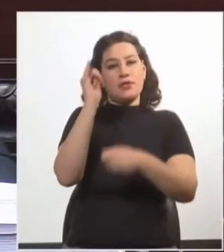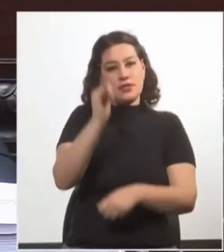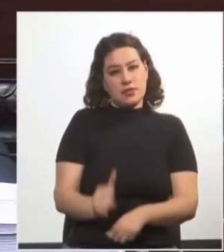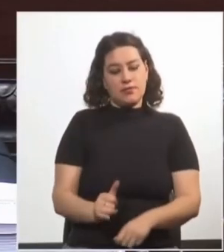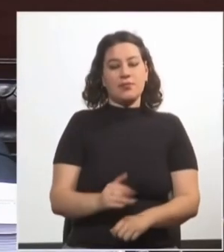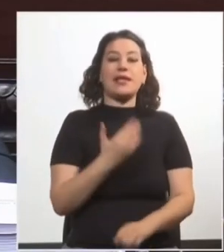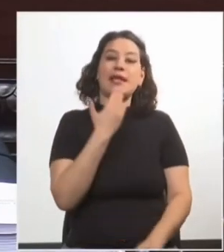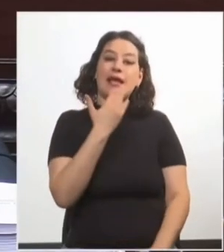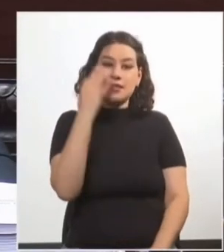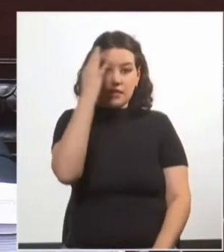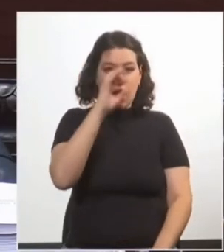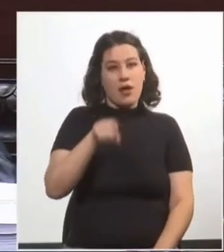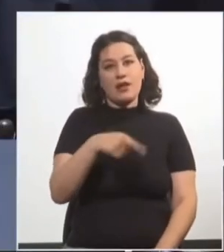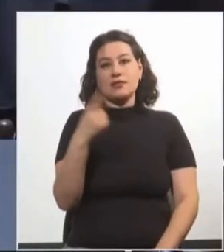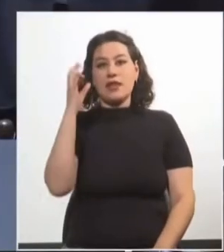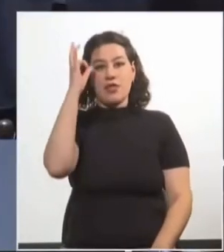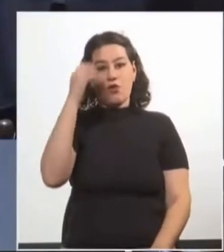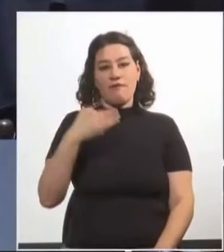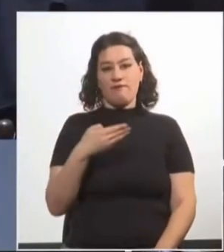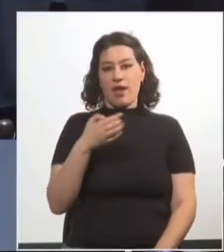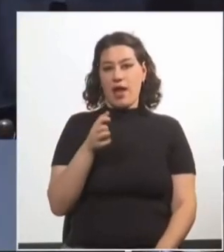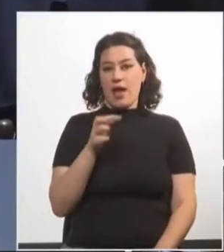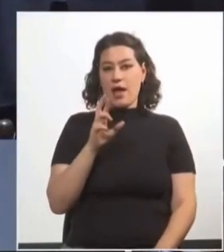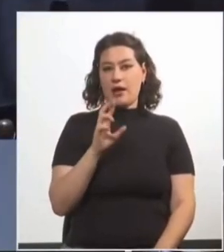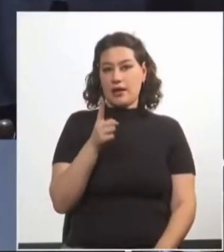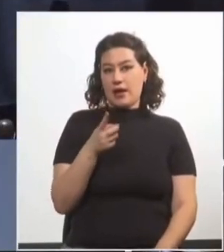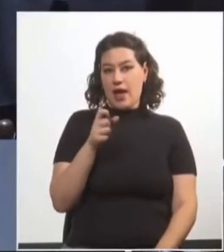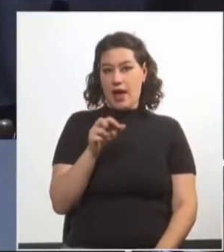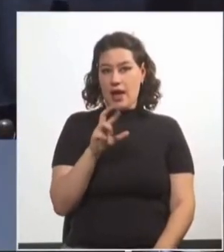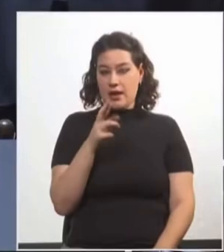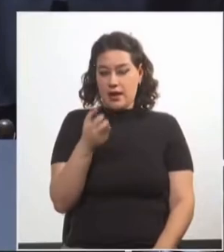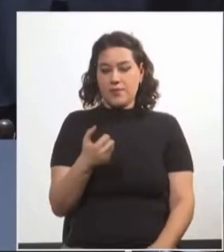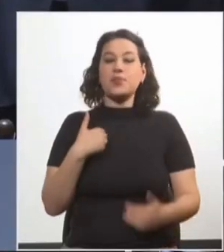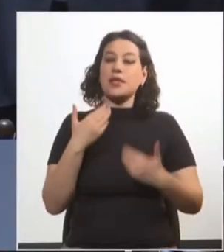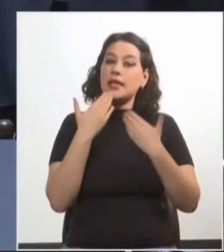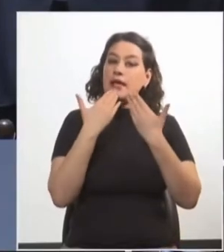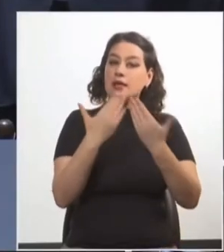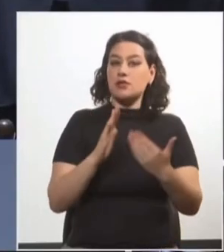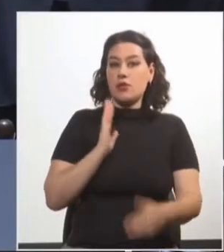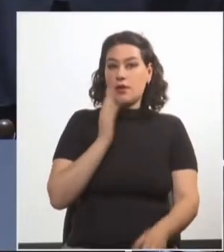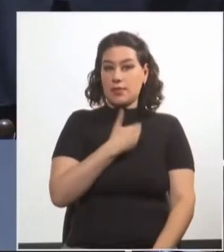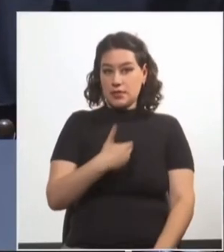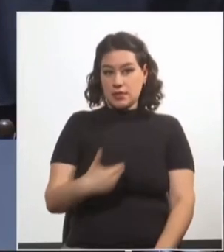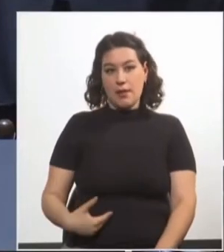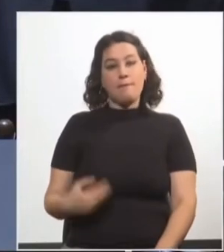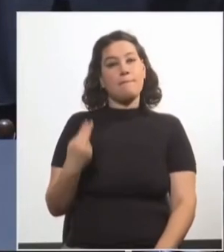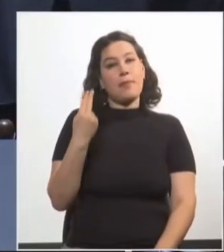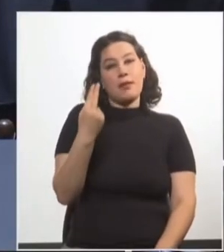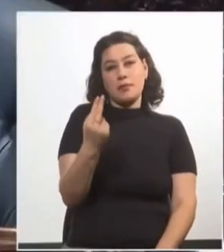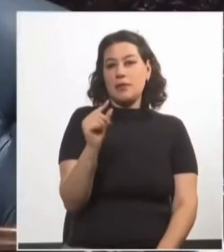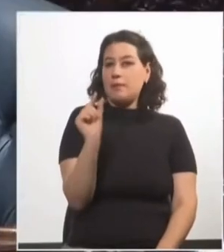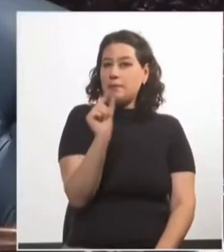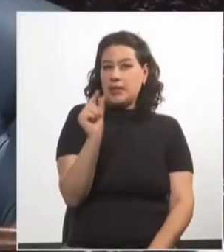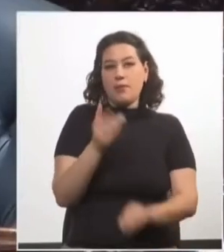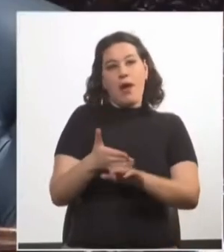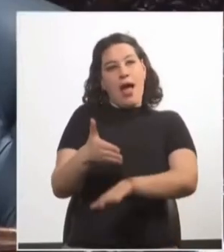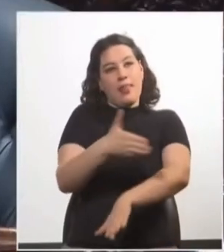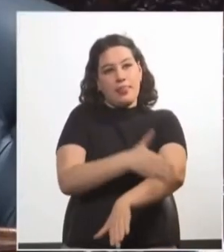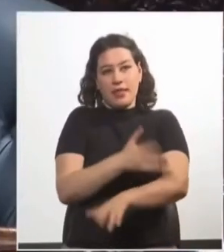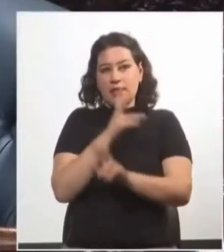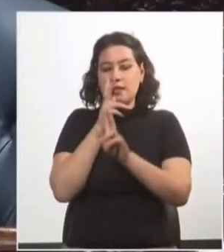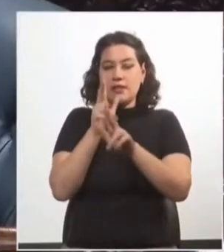Gracias, senador. Senador Vergara. Gracias, señora presidenta. Me va a permitir un mínimo previo,